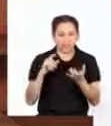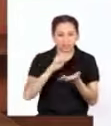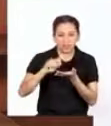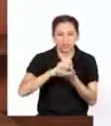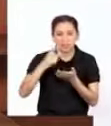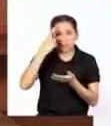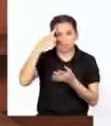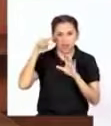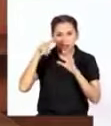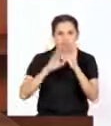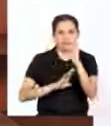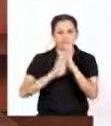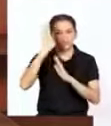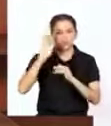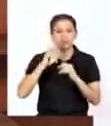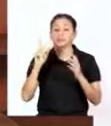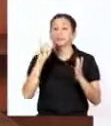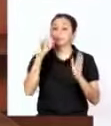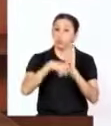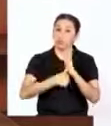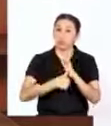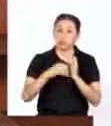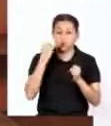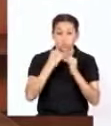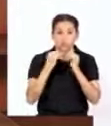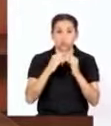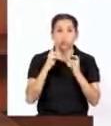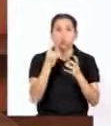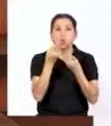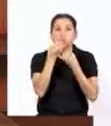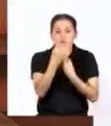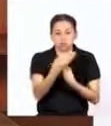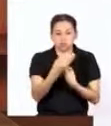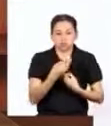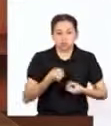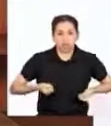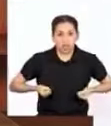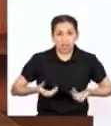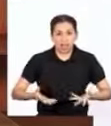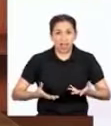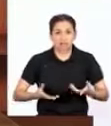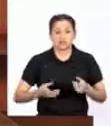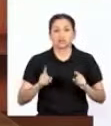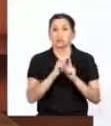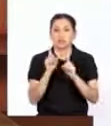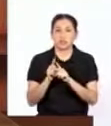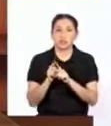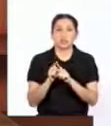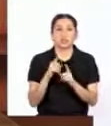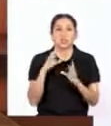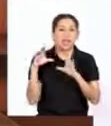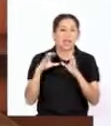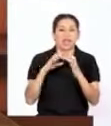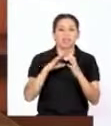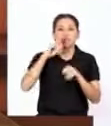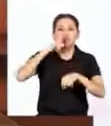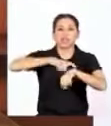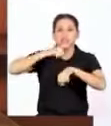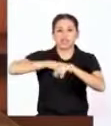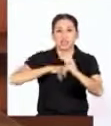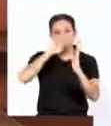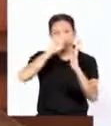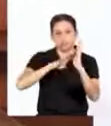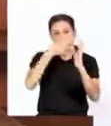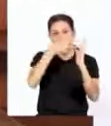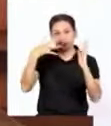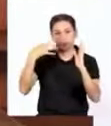cumplirlo? Por último, enumeramos nuestros recursos y presupuesto y establecemos nuestro